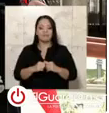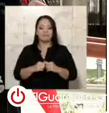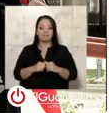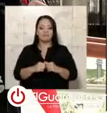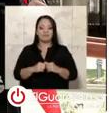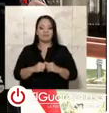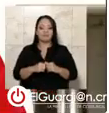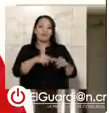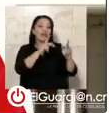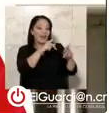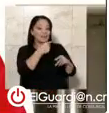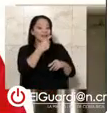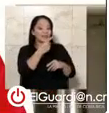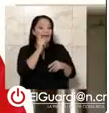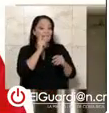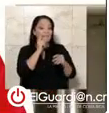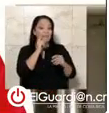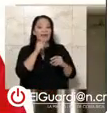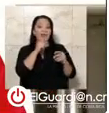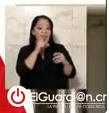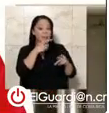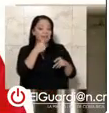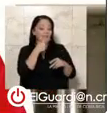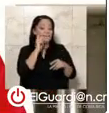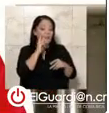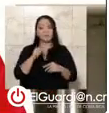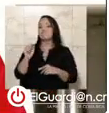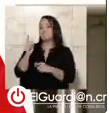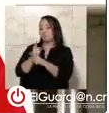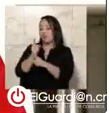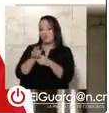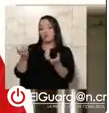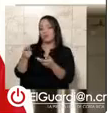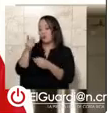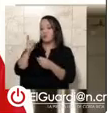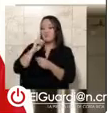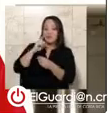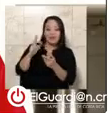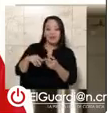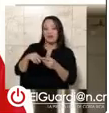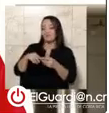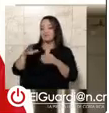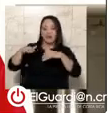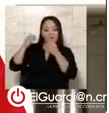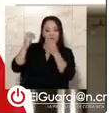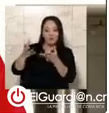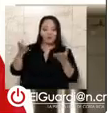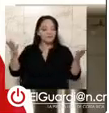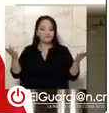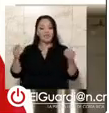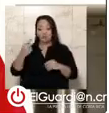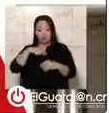dicen mentiras. porque saben que están diciendo mentiras o mal informando. Entonces, no se trata de pelear, compatriotas, es que